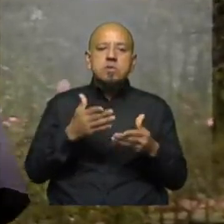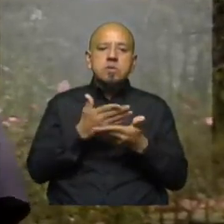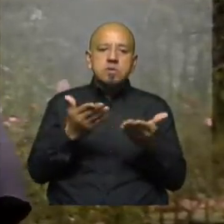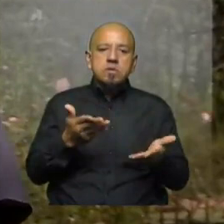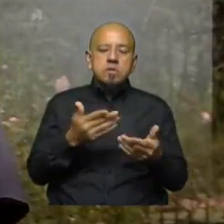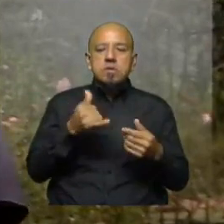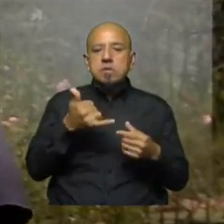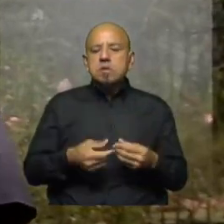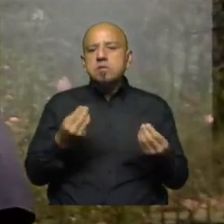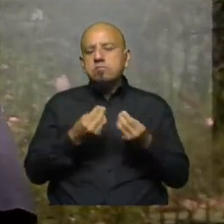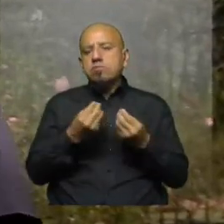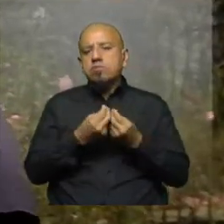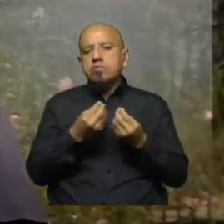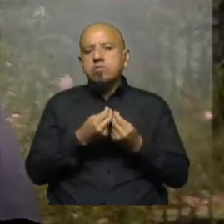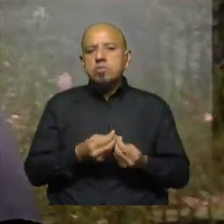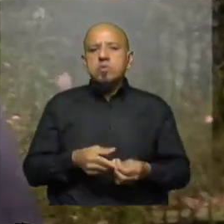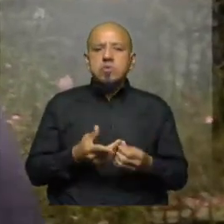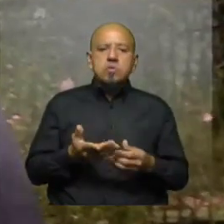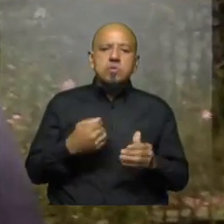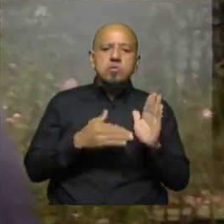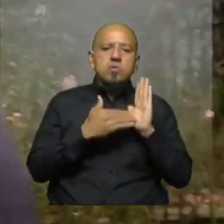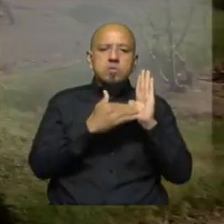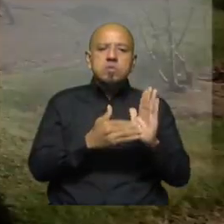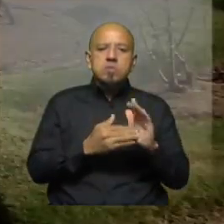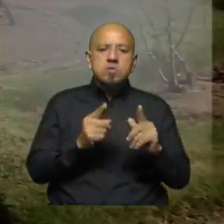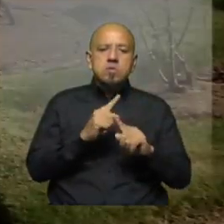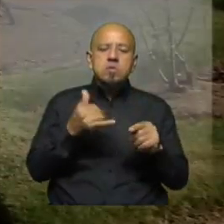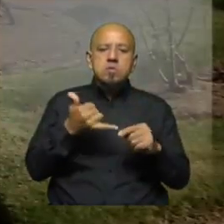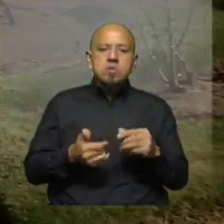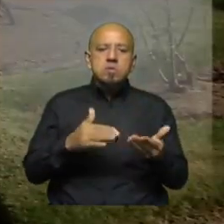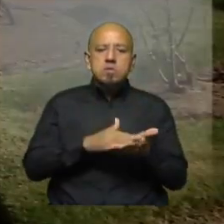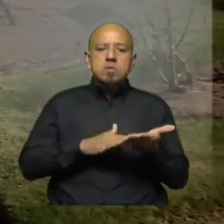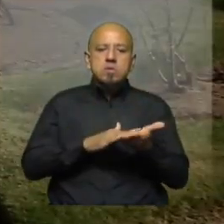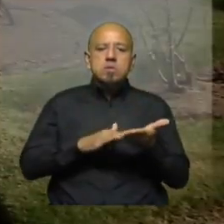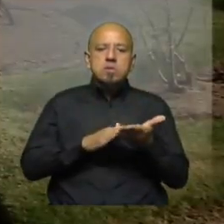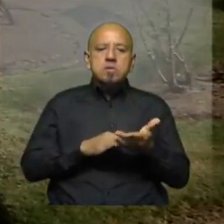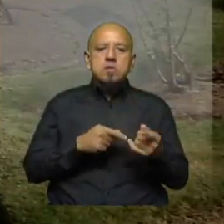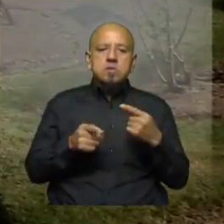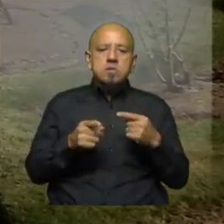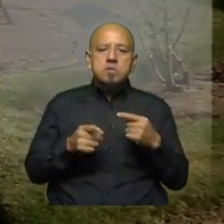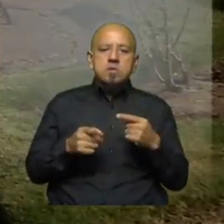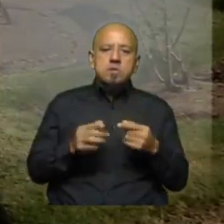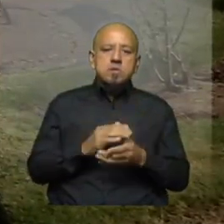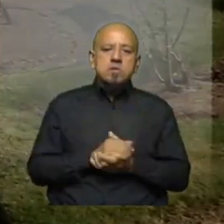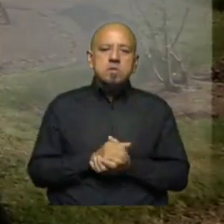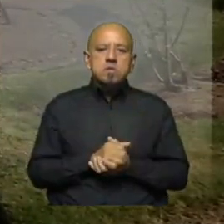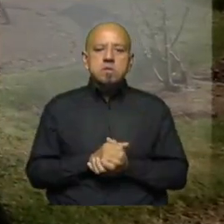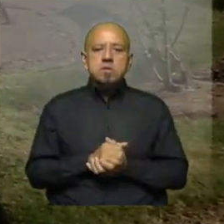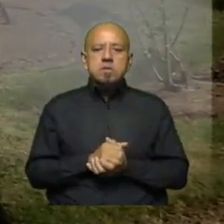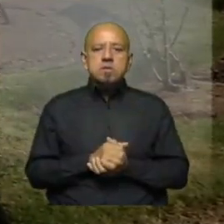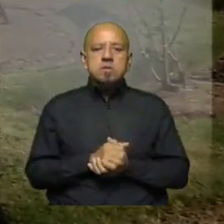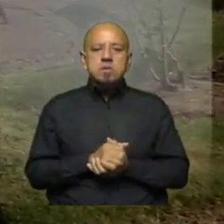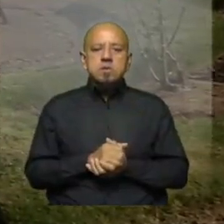tiene tanto significado que en definitiva no tiene ninguno, ¿no? O sea, es la conclusión a la que llega Umberto Eco.